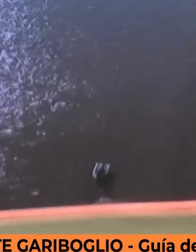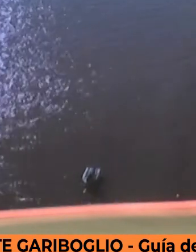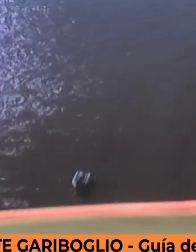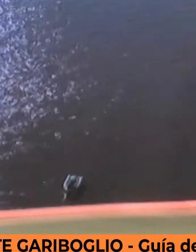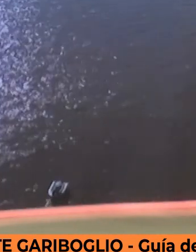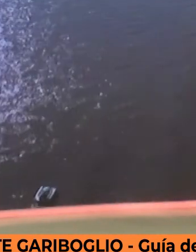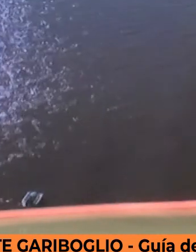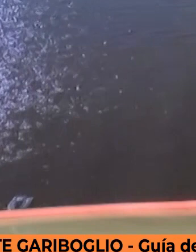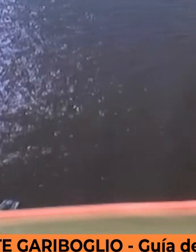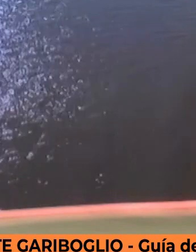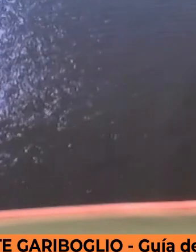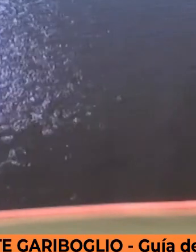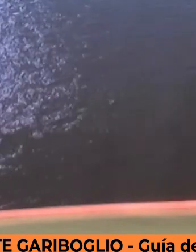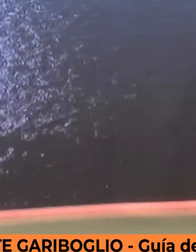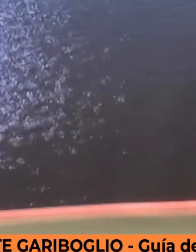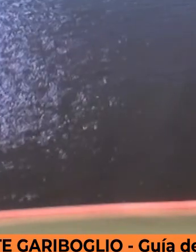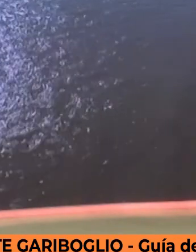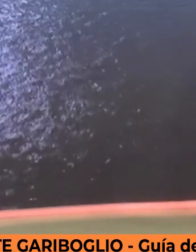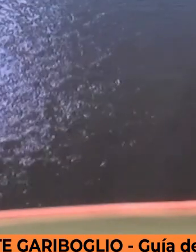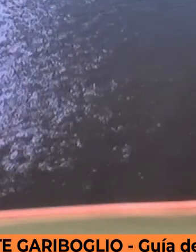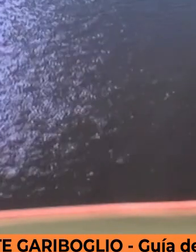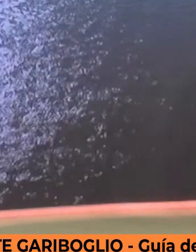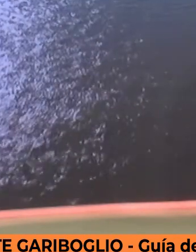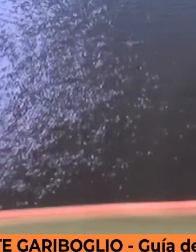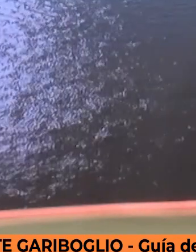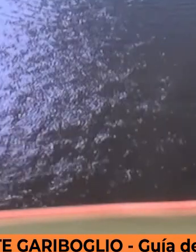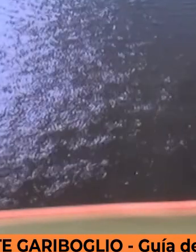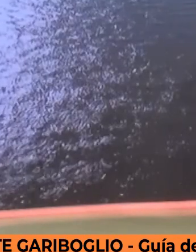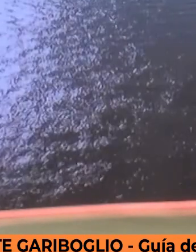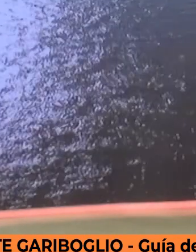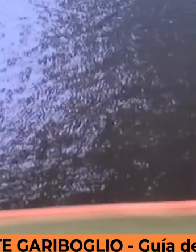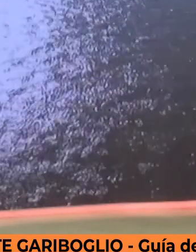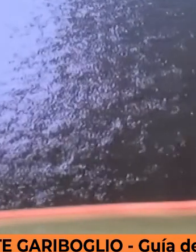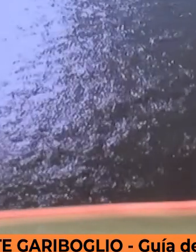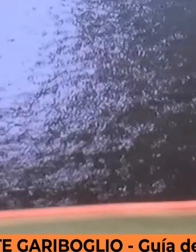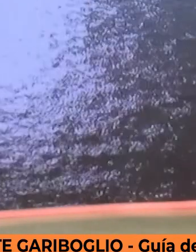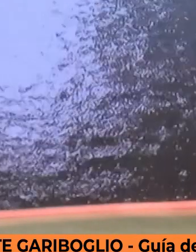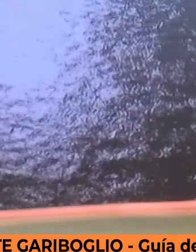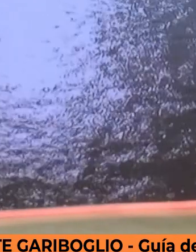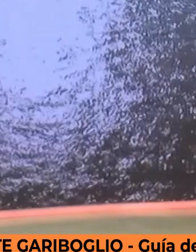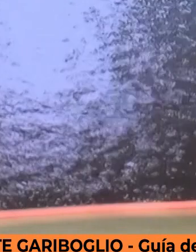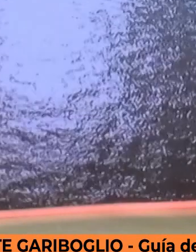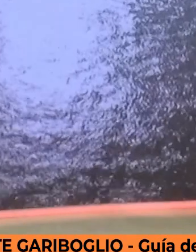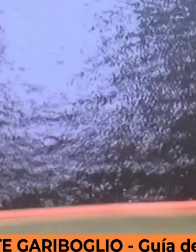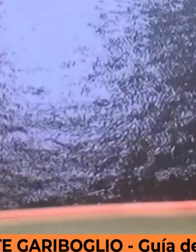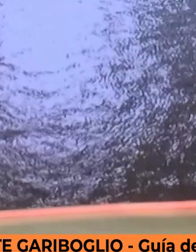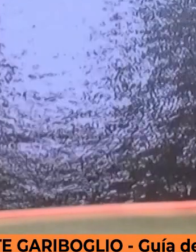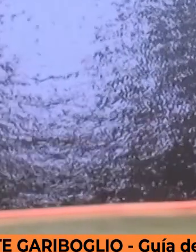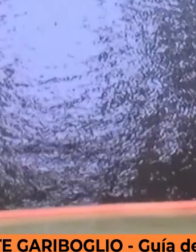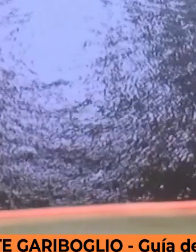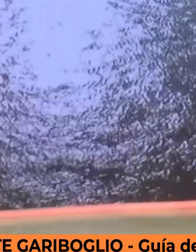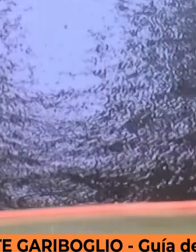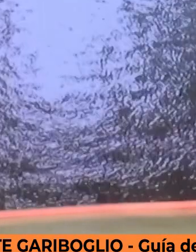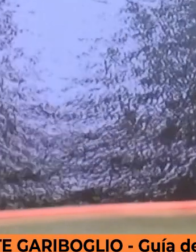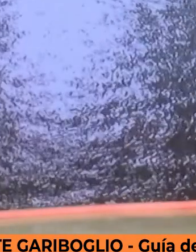a la asociación Añangarecón Dereje. No olvidemos que este es un lugar que es público, pertenece a la Municipalidad de Paraná. Bueno,